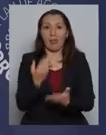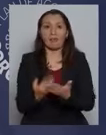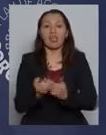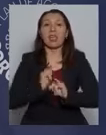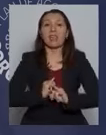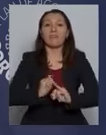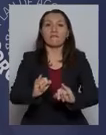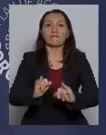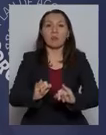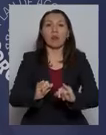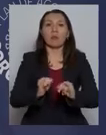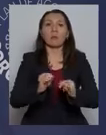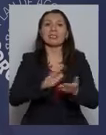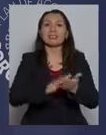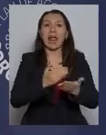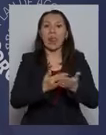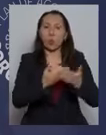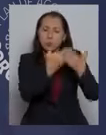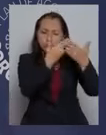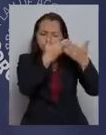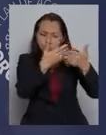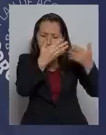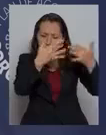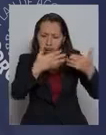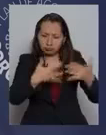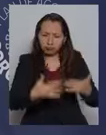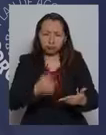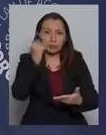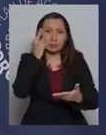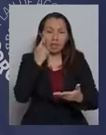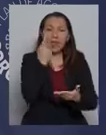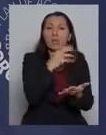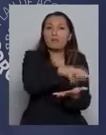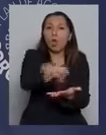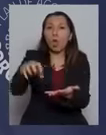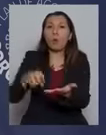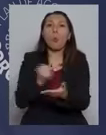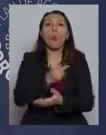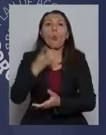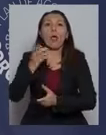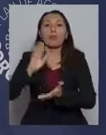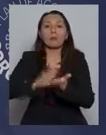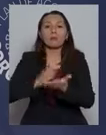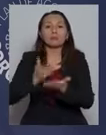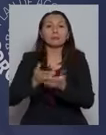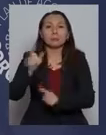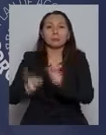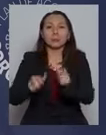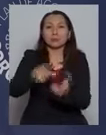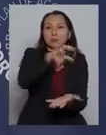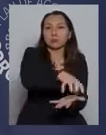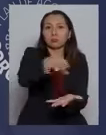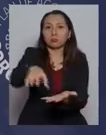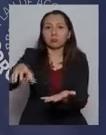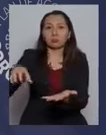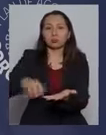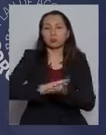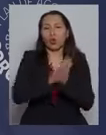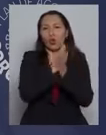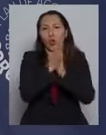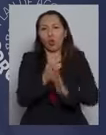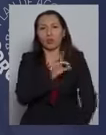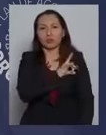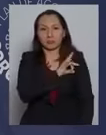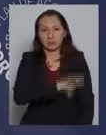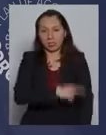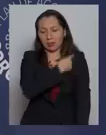el informe epidemiológico que permite saber por comunas cuál es la situación de cada una de las comunas de nuestro